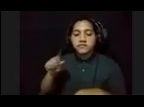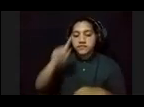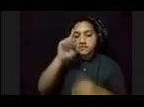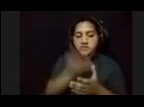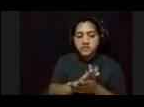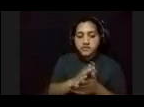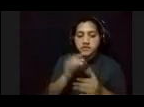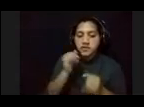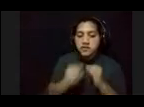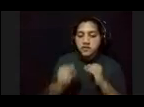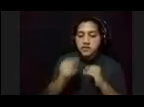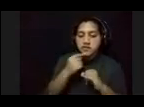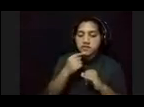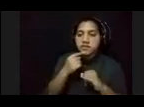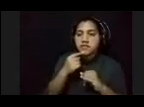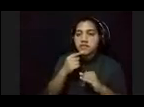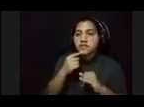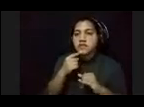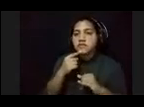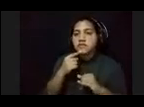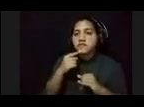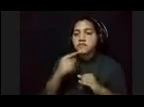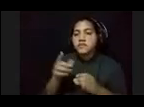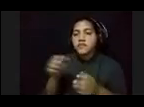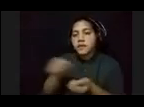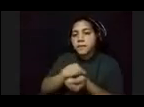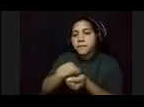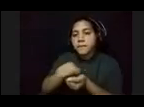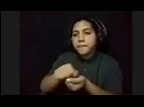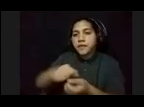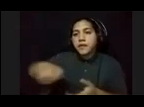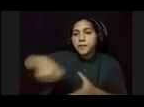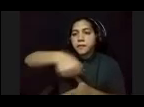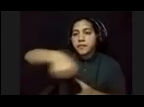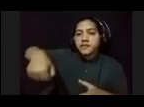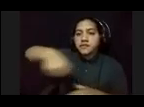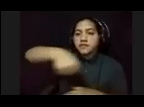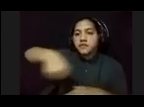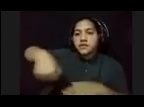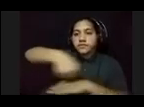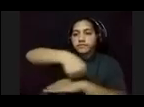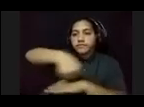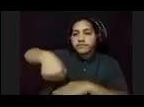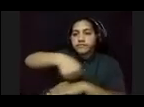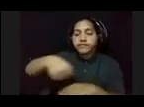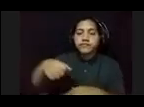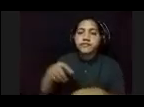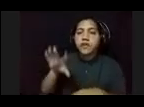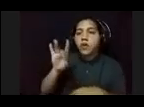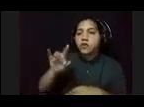en las planchadoras. En las planchadoras es 8